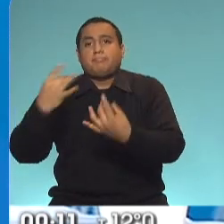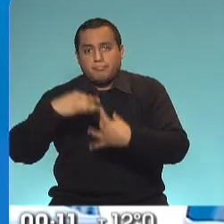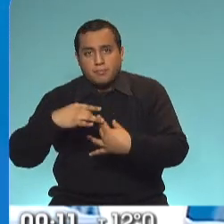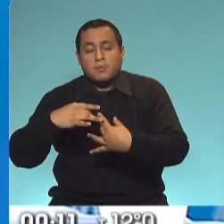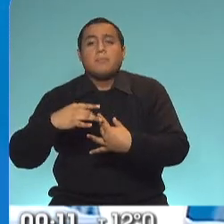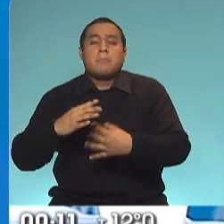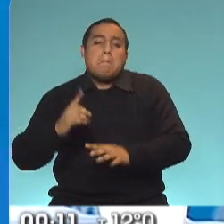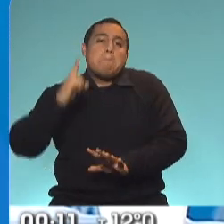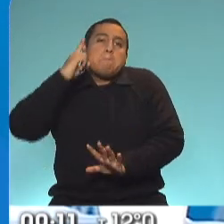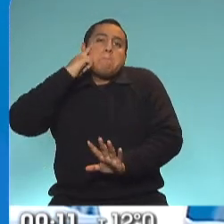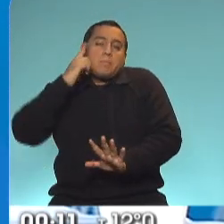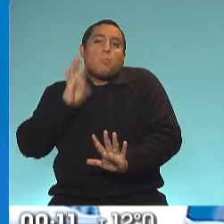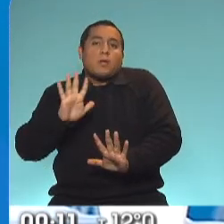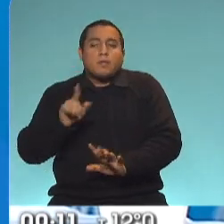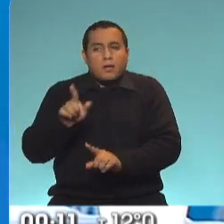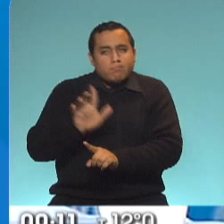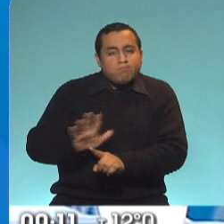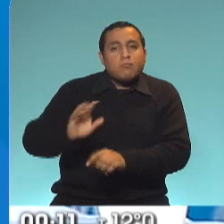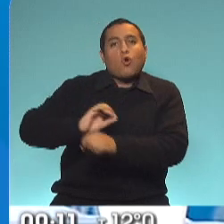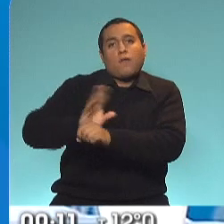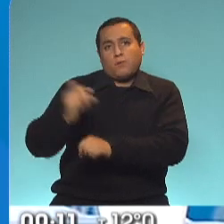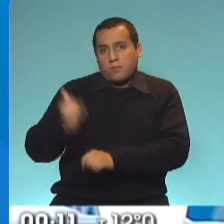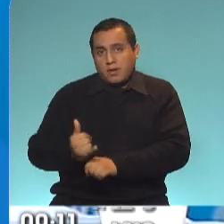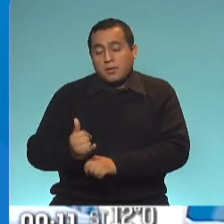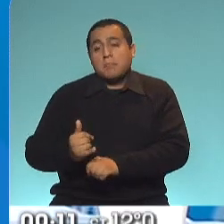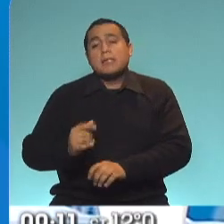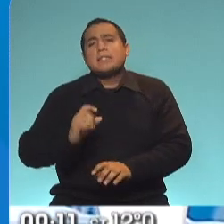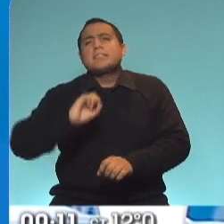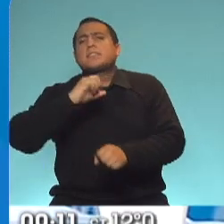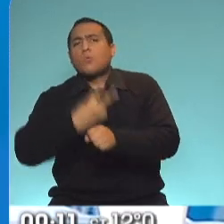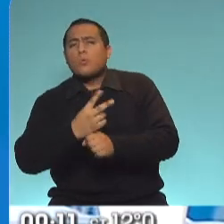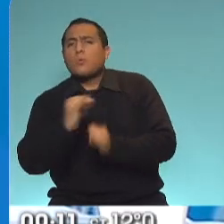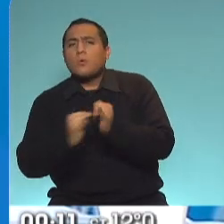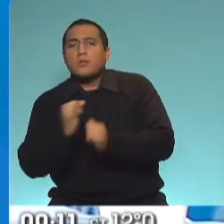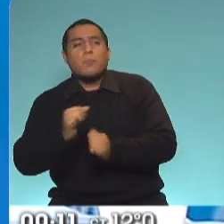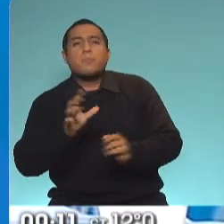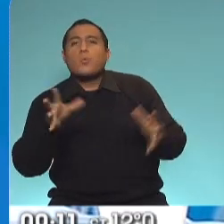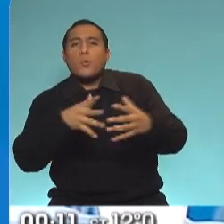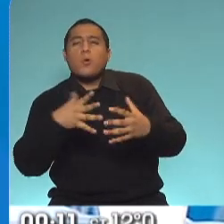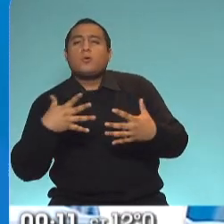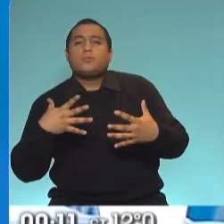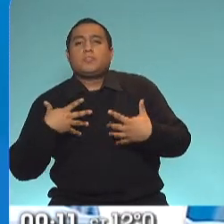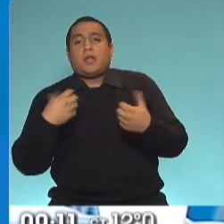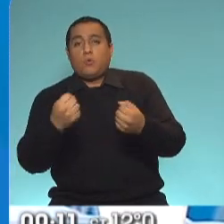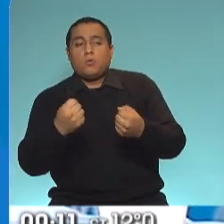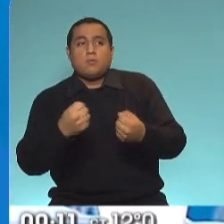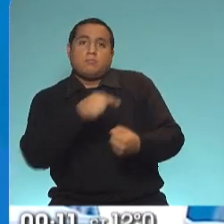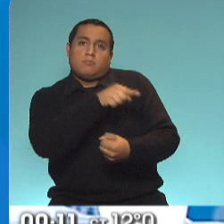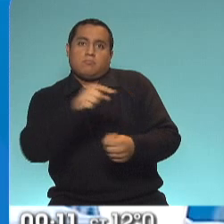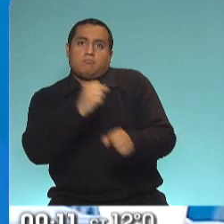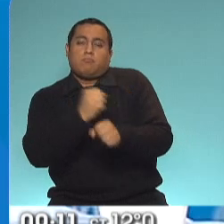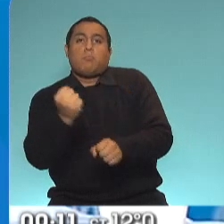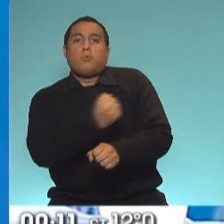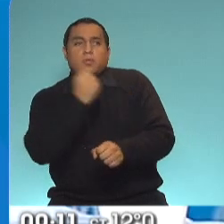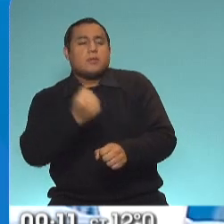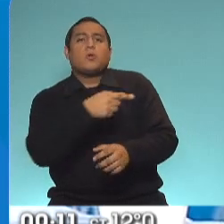de definición de caso sospechoso. El segundo criterio lo que agrupa es a todo el personal de salud o personal esencial, incluidas las